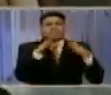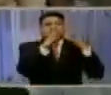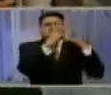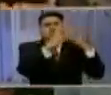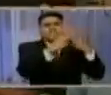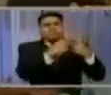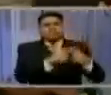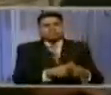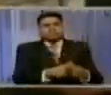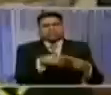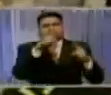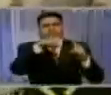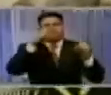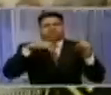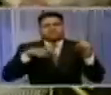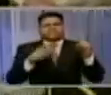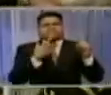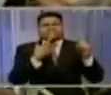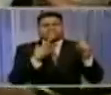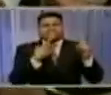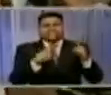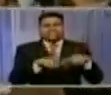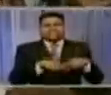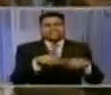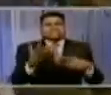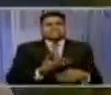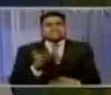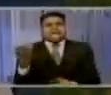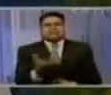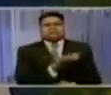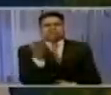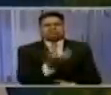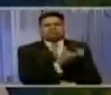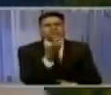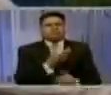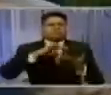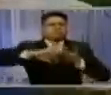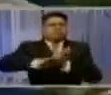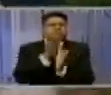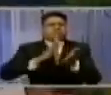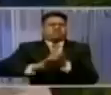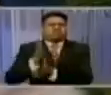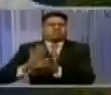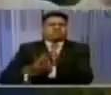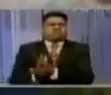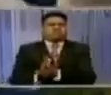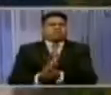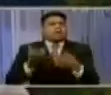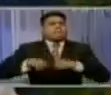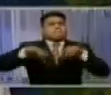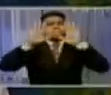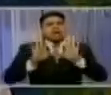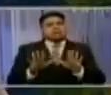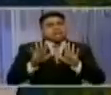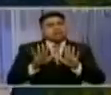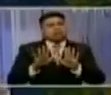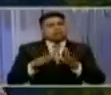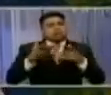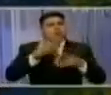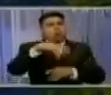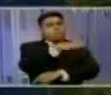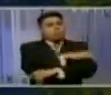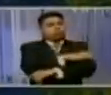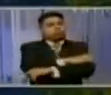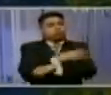de quemar y destruir lugares en el país. Logramos pararlos, neutralizarlos, y el plan